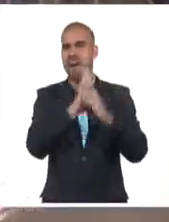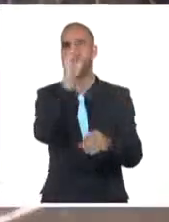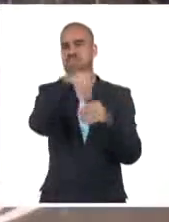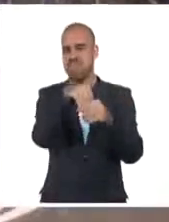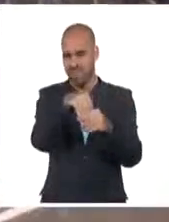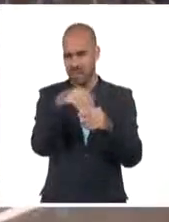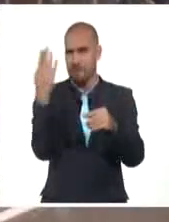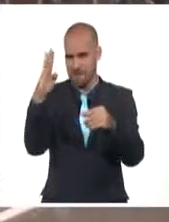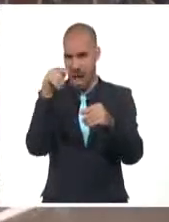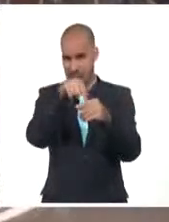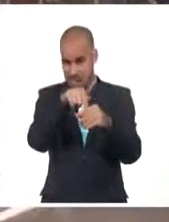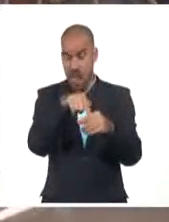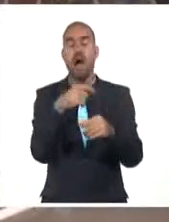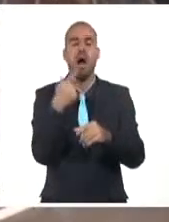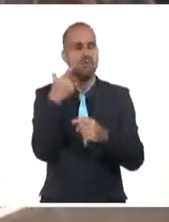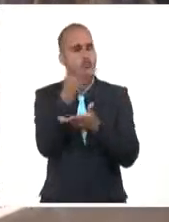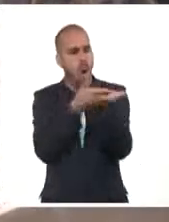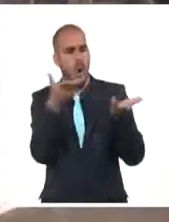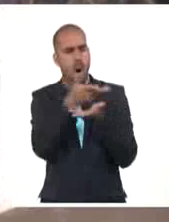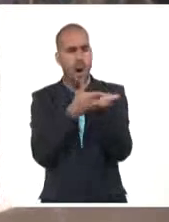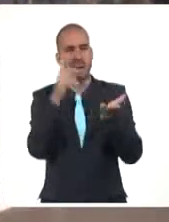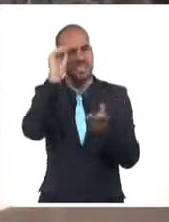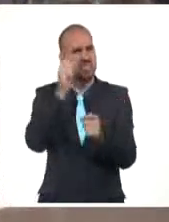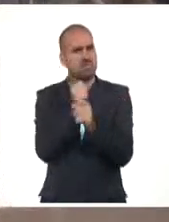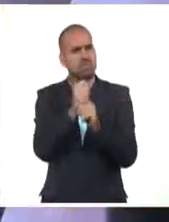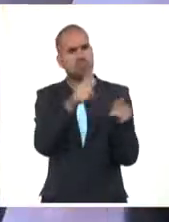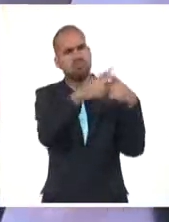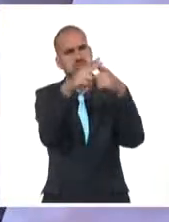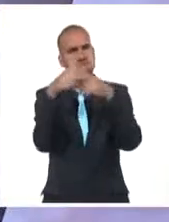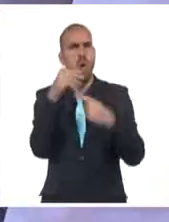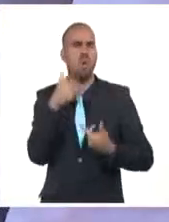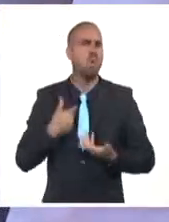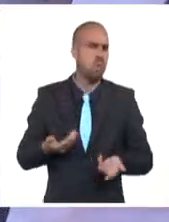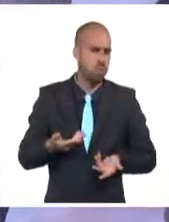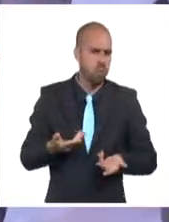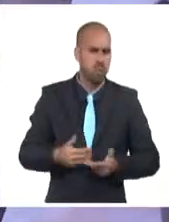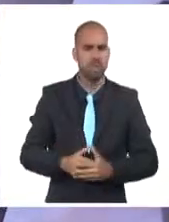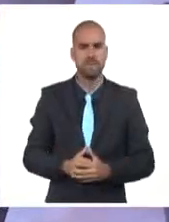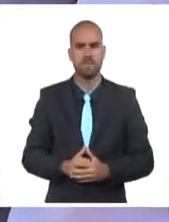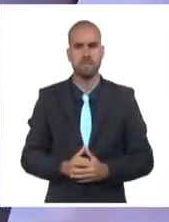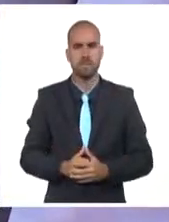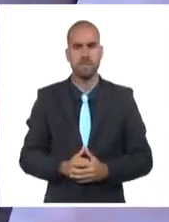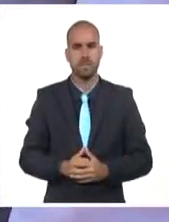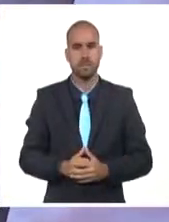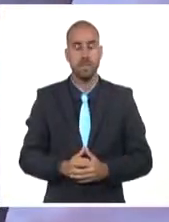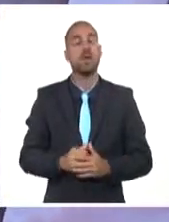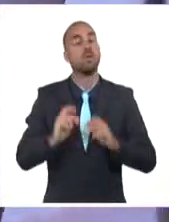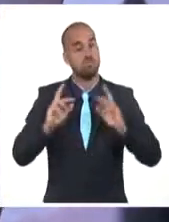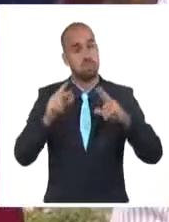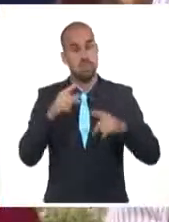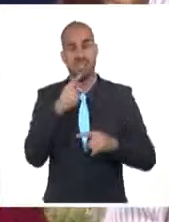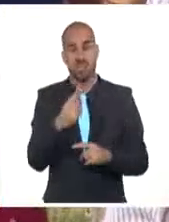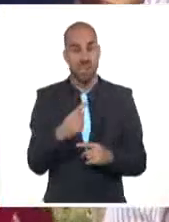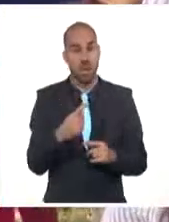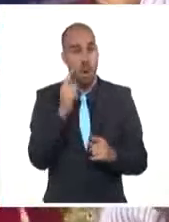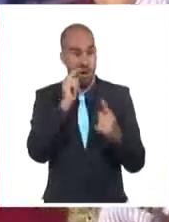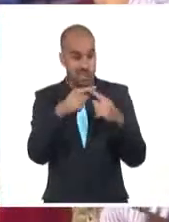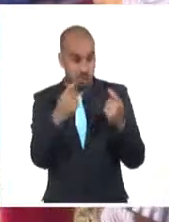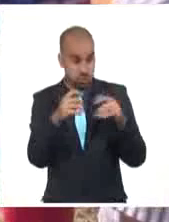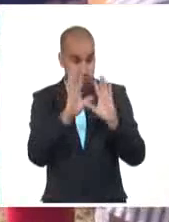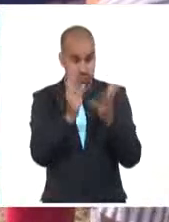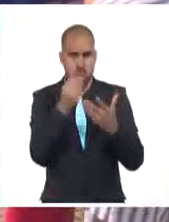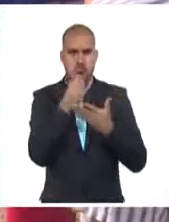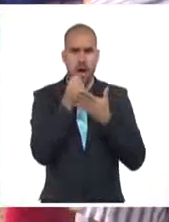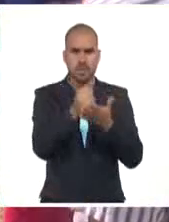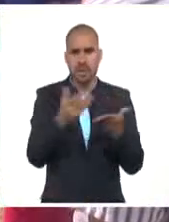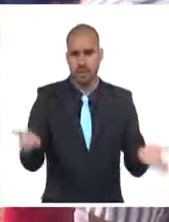indagó sobre las acciones que se están llevando a cabo en este barrio en transformación e insistió en la necesidad de que los objetivos económicos de la localidad tributen mucho más